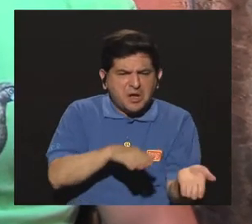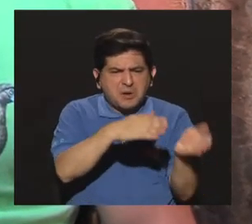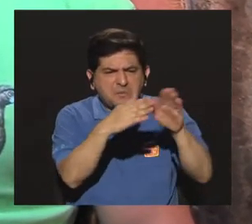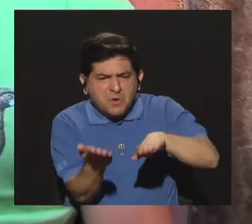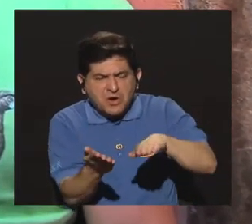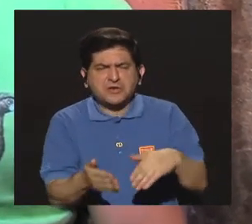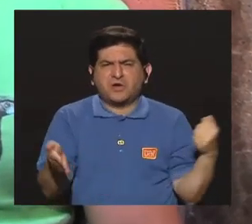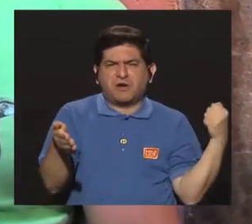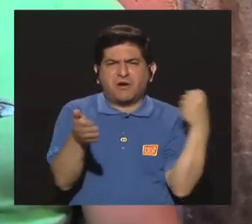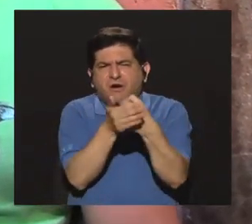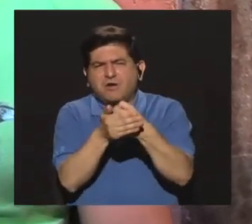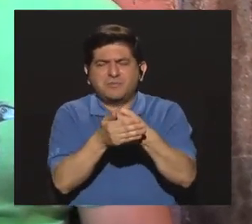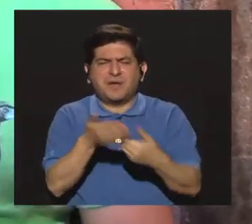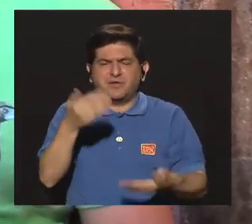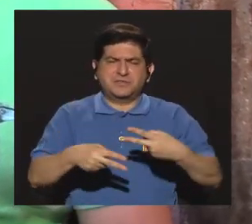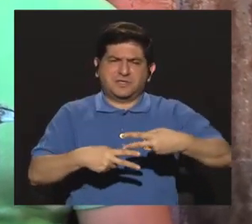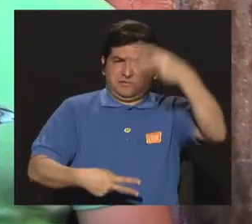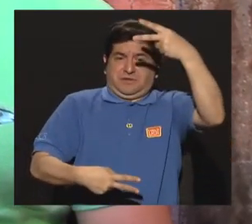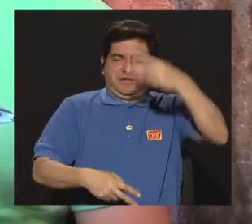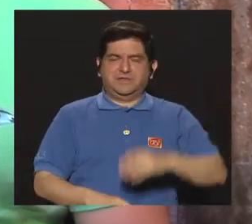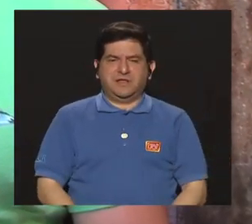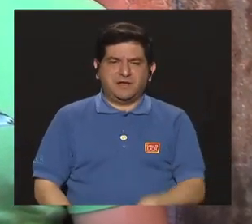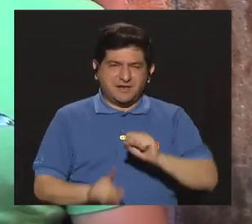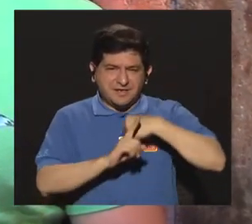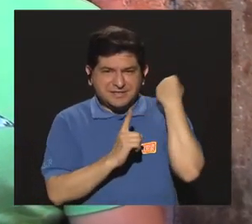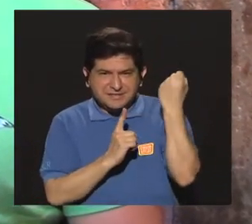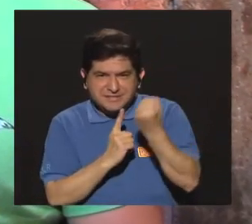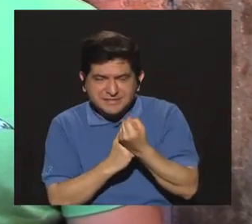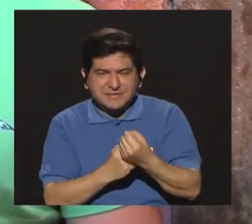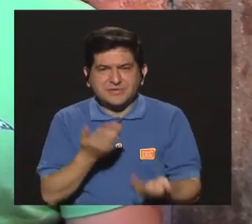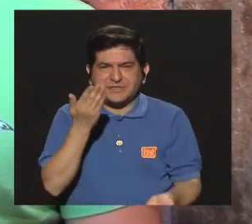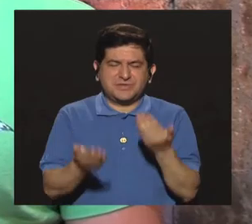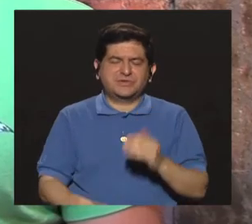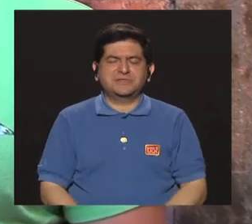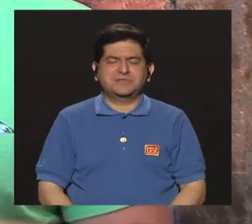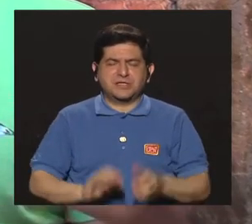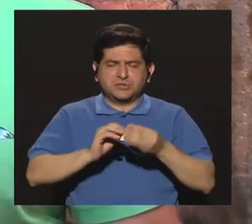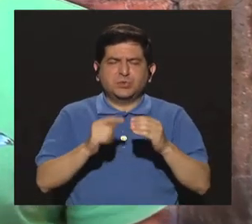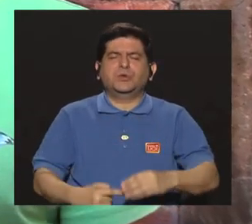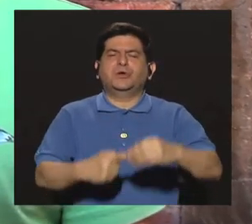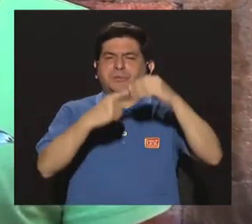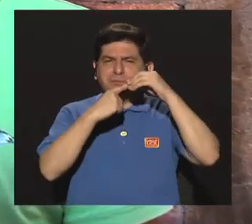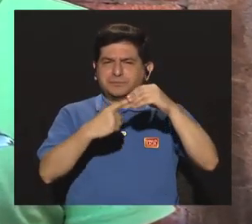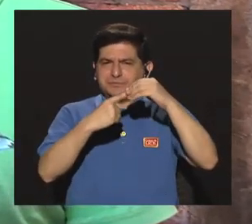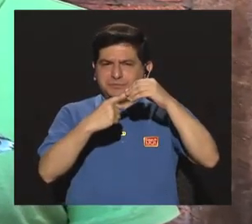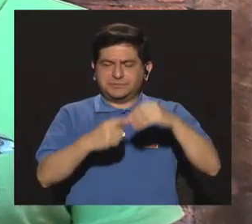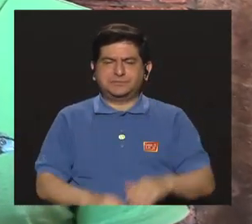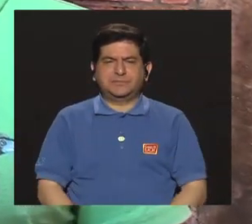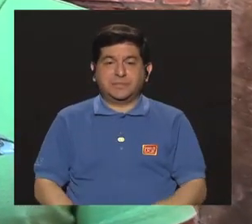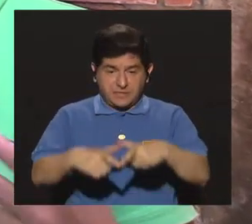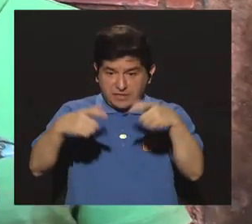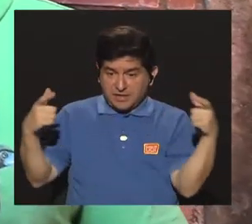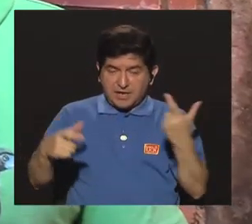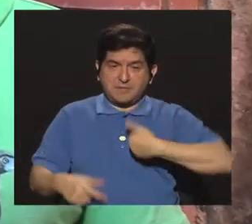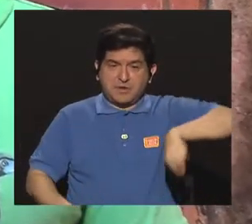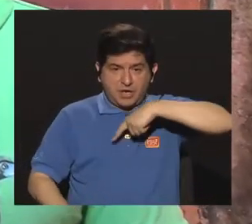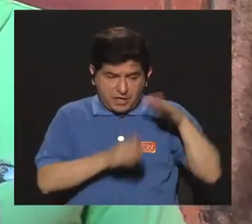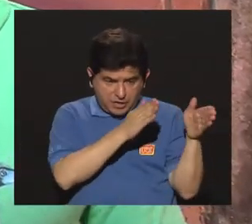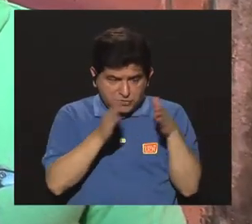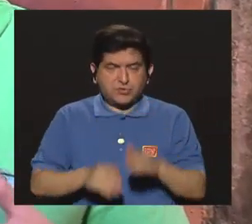los encuentran muertos golpeados contra las ventanas y todo y realmente eso es la parte más grande actualmente verdad de la mayoría